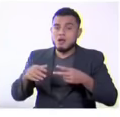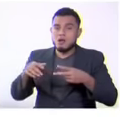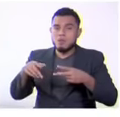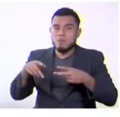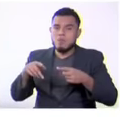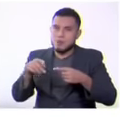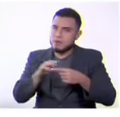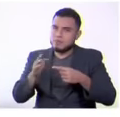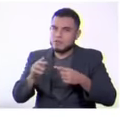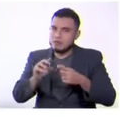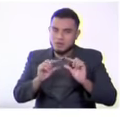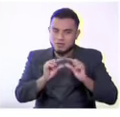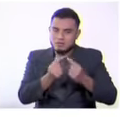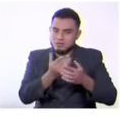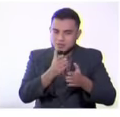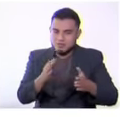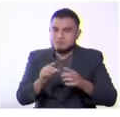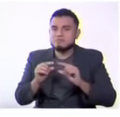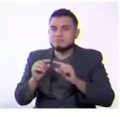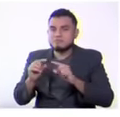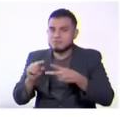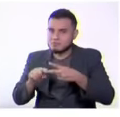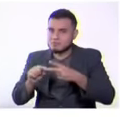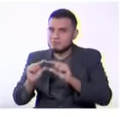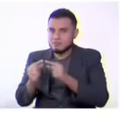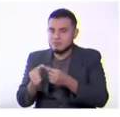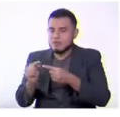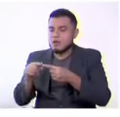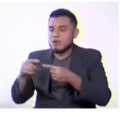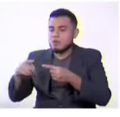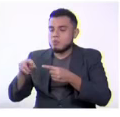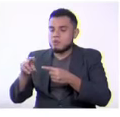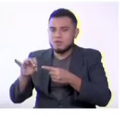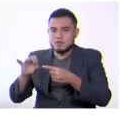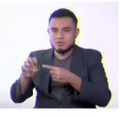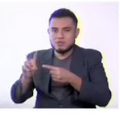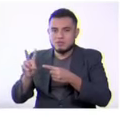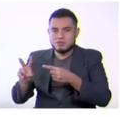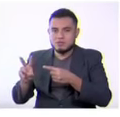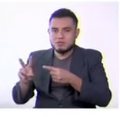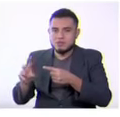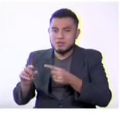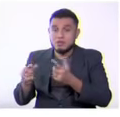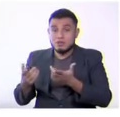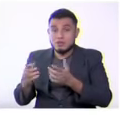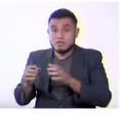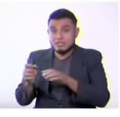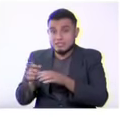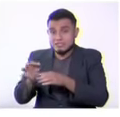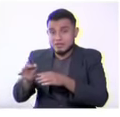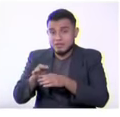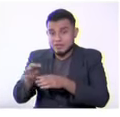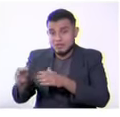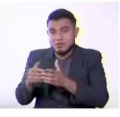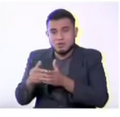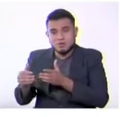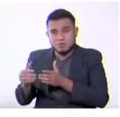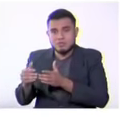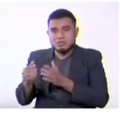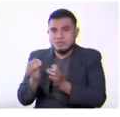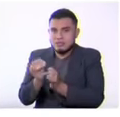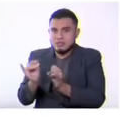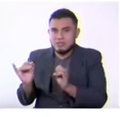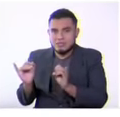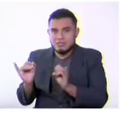2, que es la que inicia, nuevamente las 2 células resultantes comienzan cada una